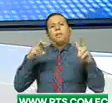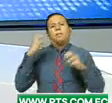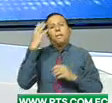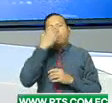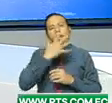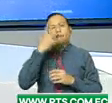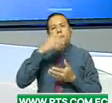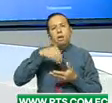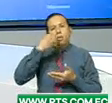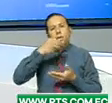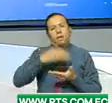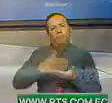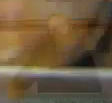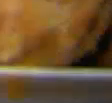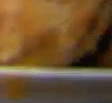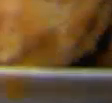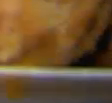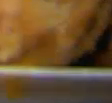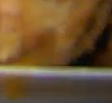Veamos.